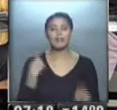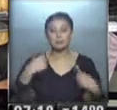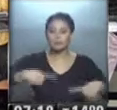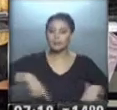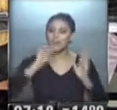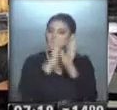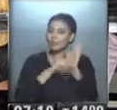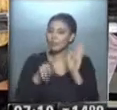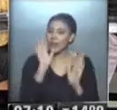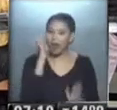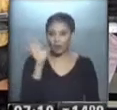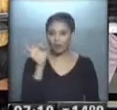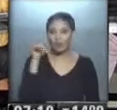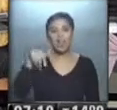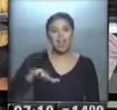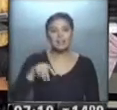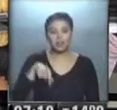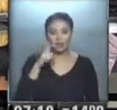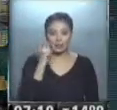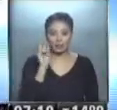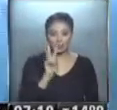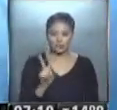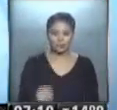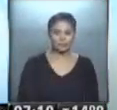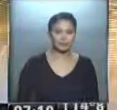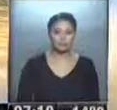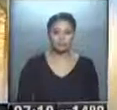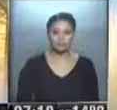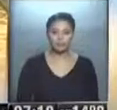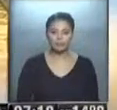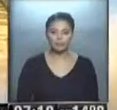Actividades y datos para tener en cuenta, esta es la agenda del día.